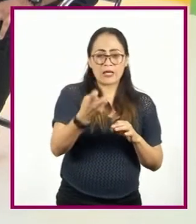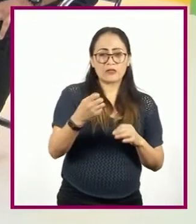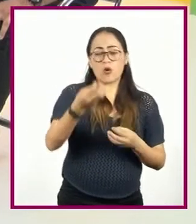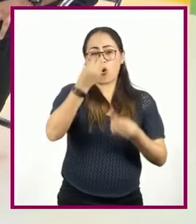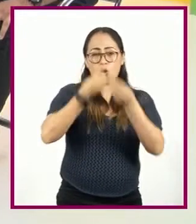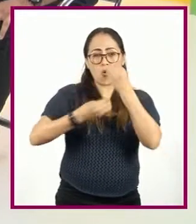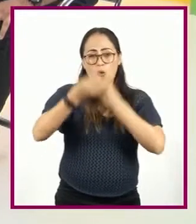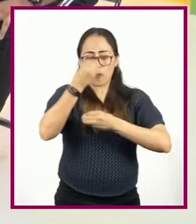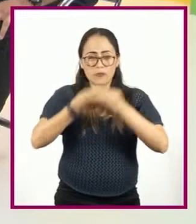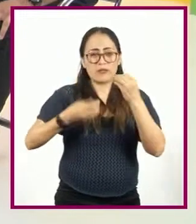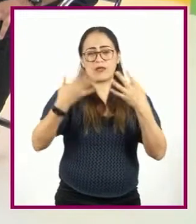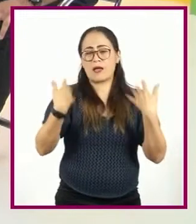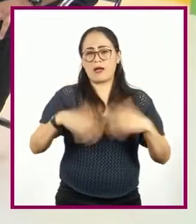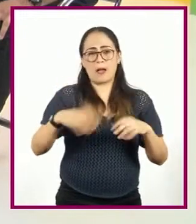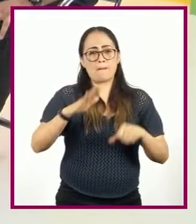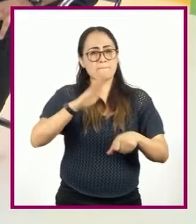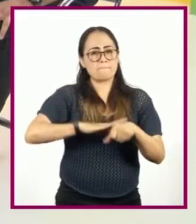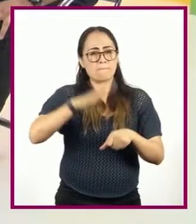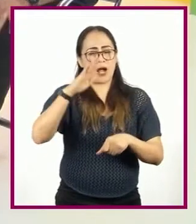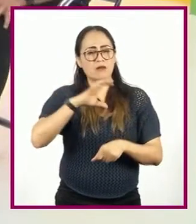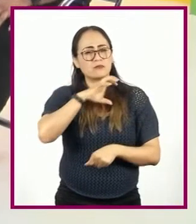alimentación mesoamericana?